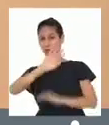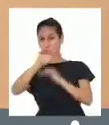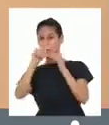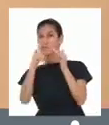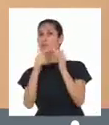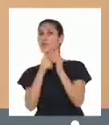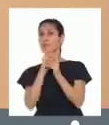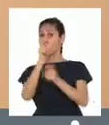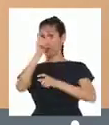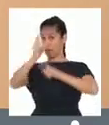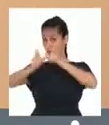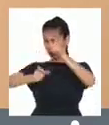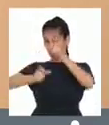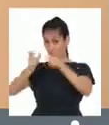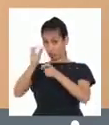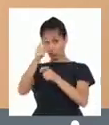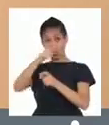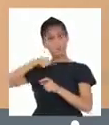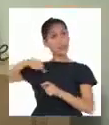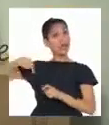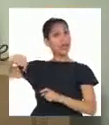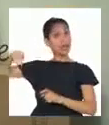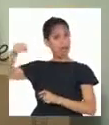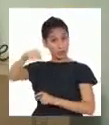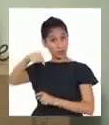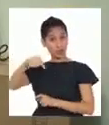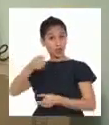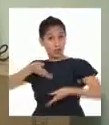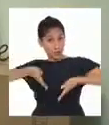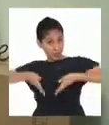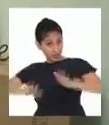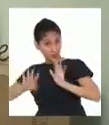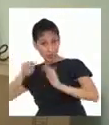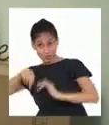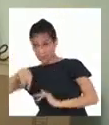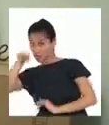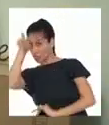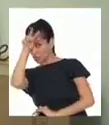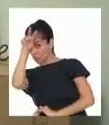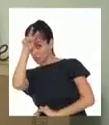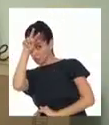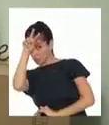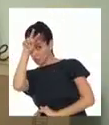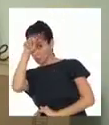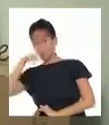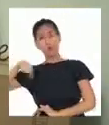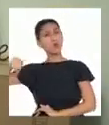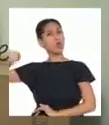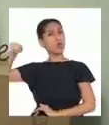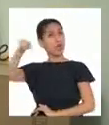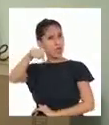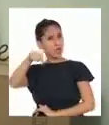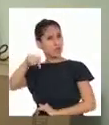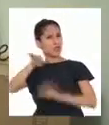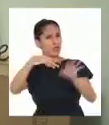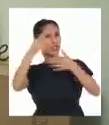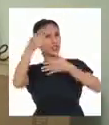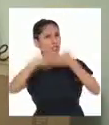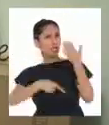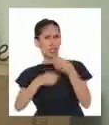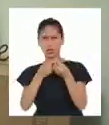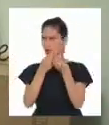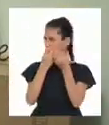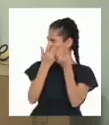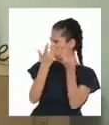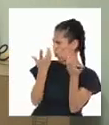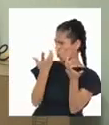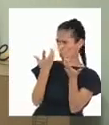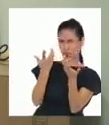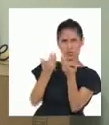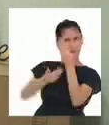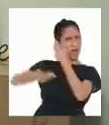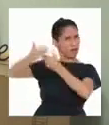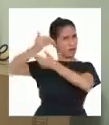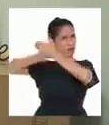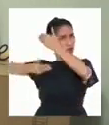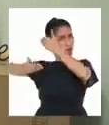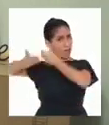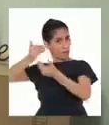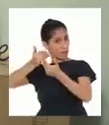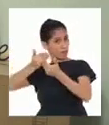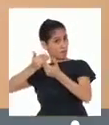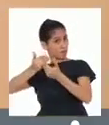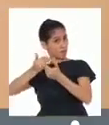que eran considerados ciudadanos. ¿Cómo? ¿Con esa Constitución no todas ni todos podíamos elegir quién nos